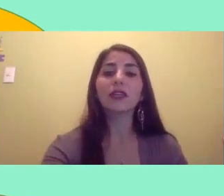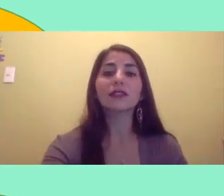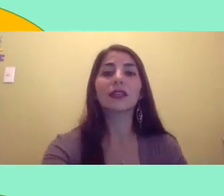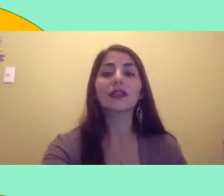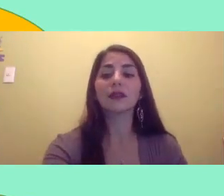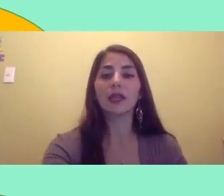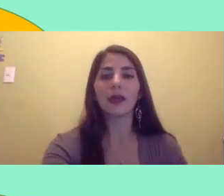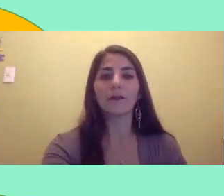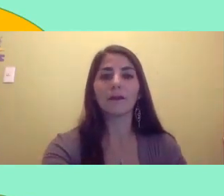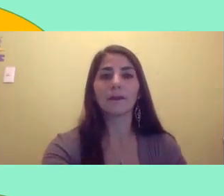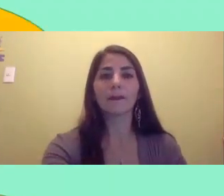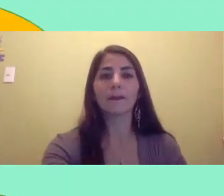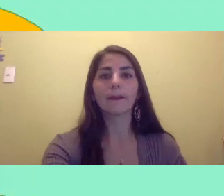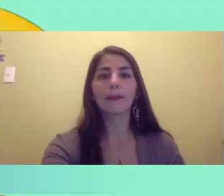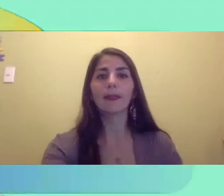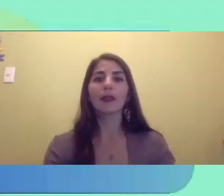tienen una seña determinada.